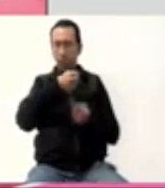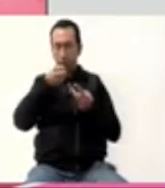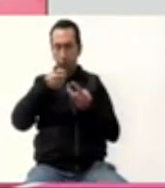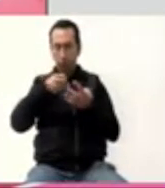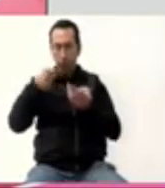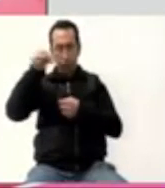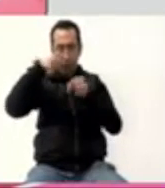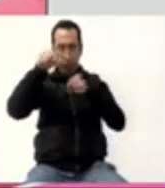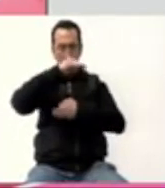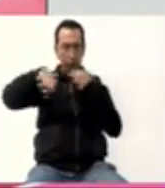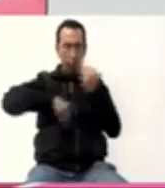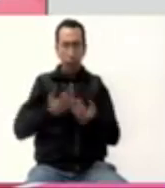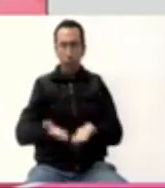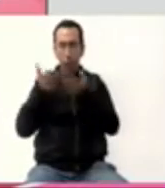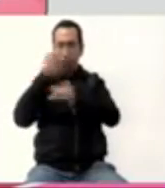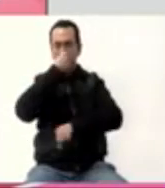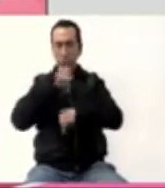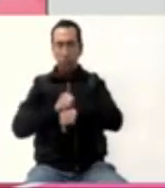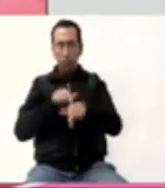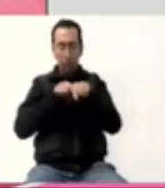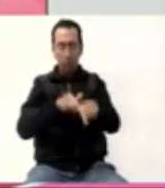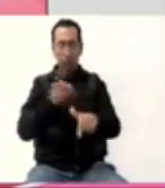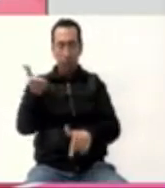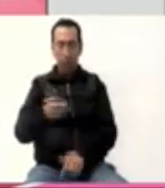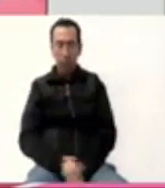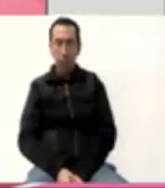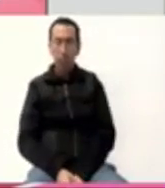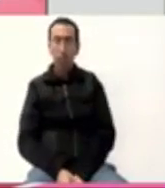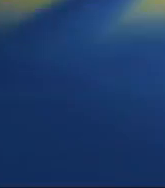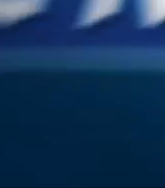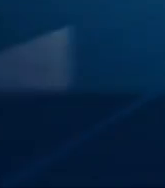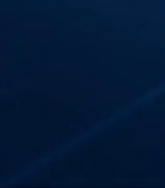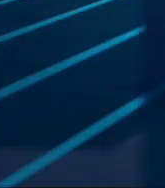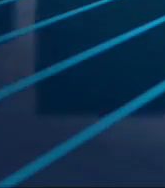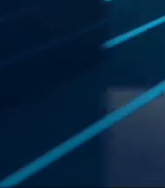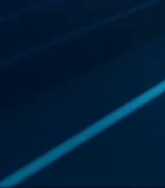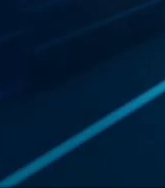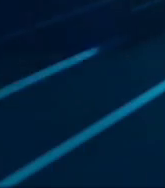de Noticias de TV Guanajuato, con imágenes de Pablo Jiménez, informó Nancy Rocha.